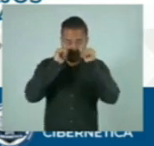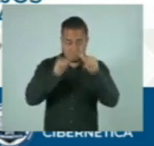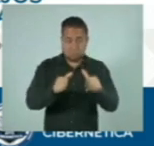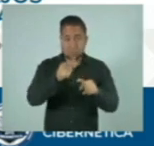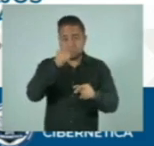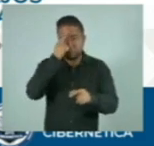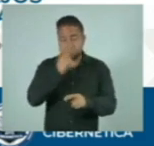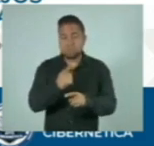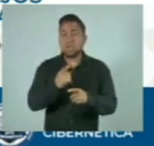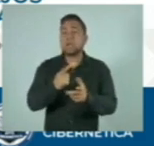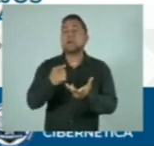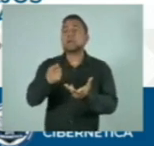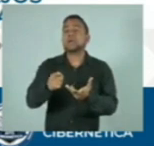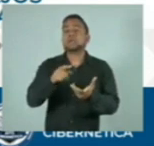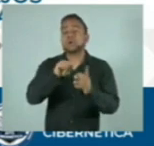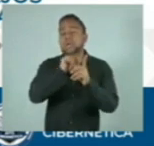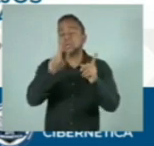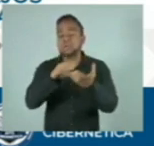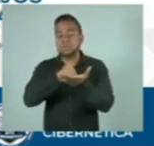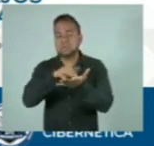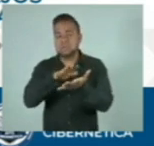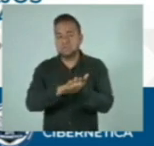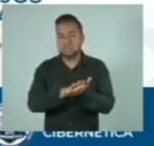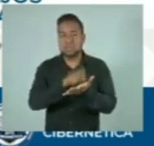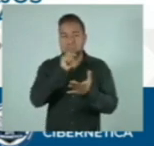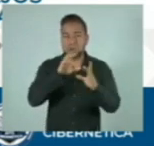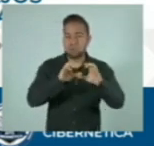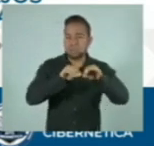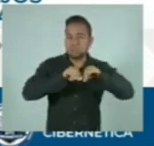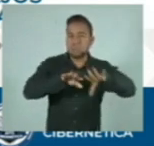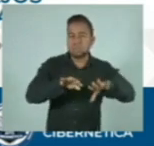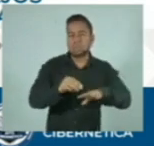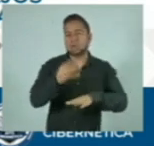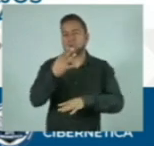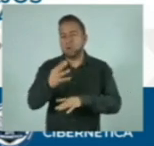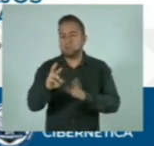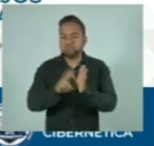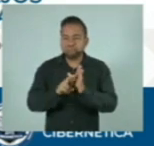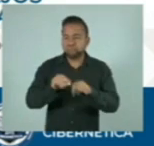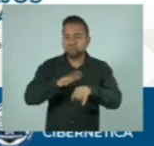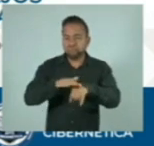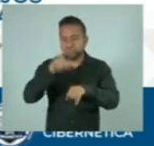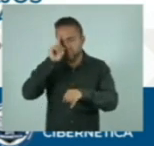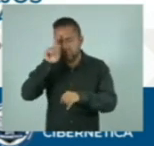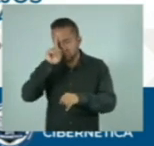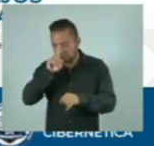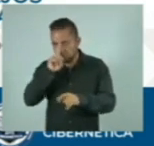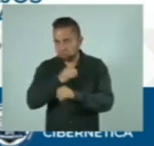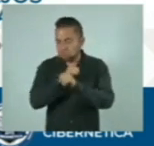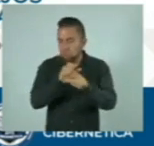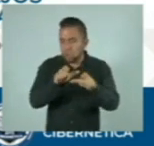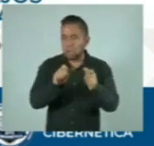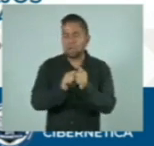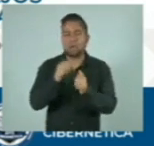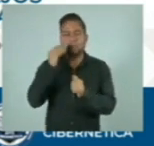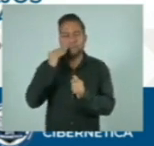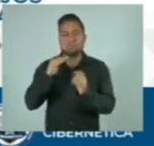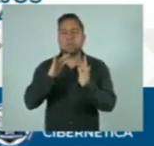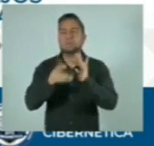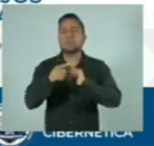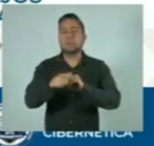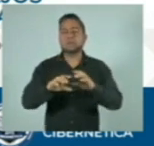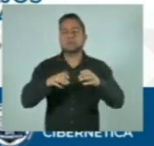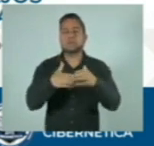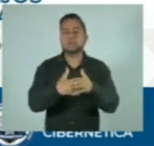Registro Nacional de Incidentes Cibernéticos. Publicación y difusión, 4 alertas y consejos de ciberseguridad a través de las redes sociales de esta